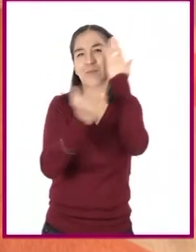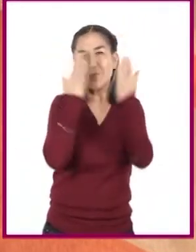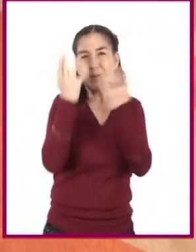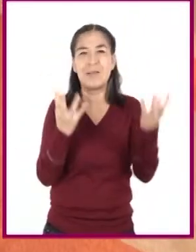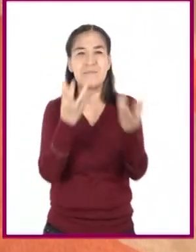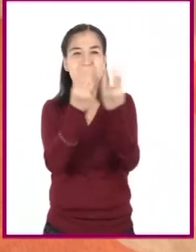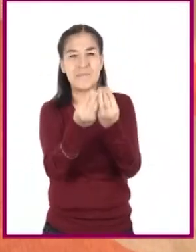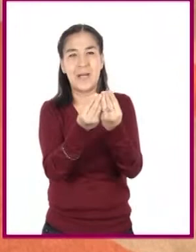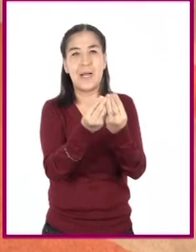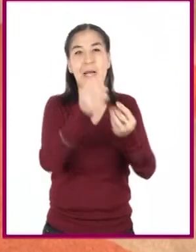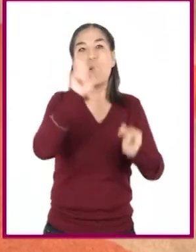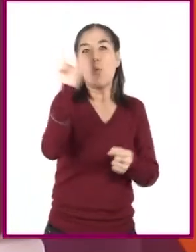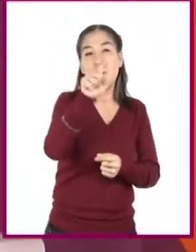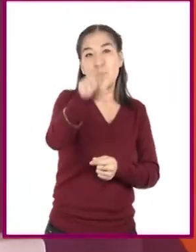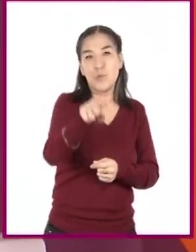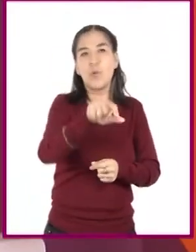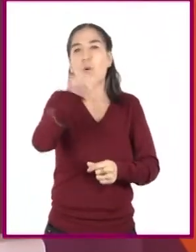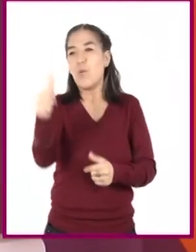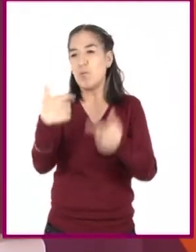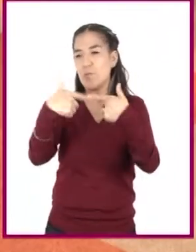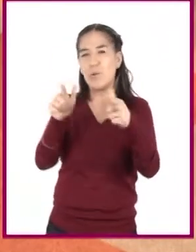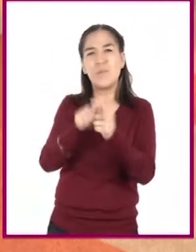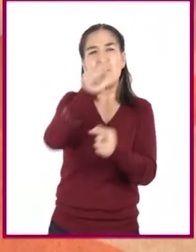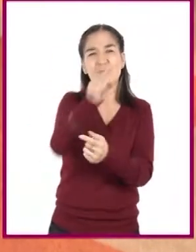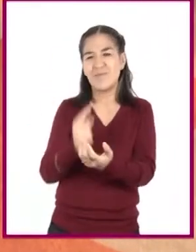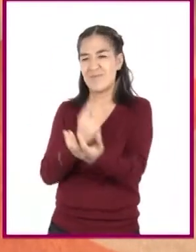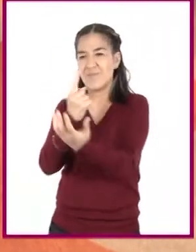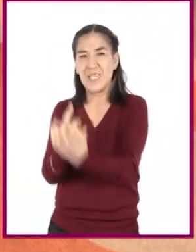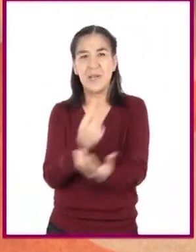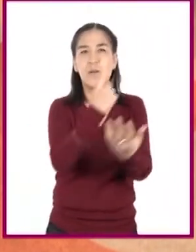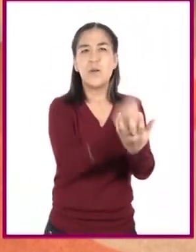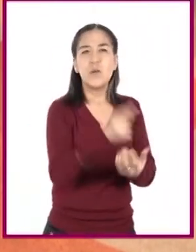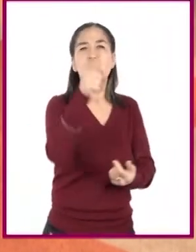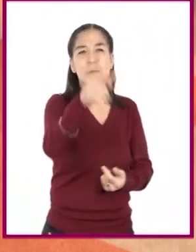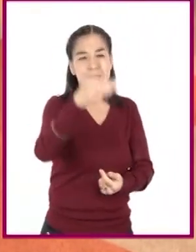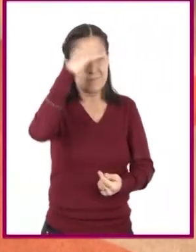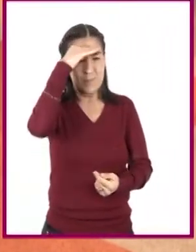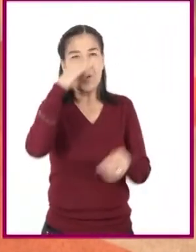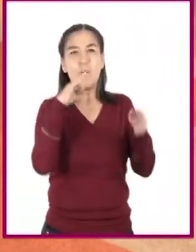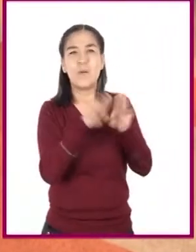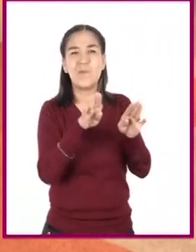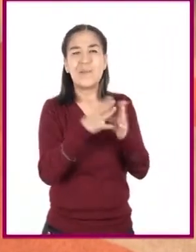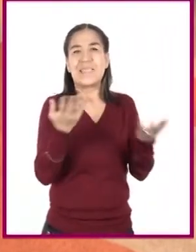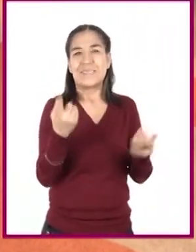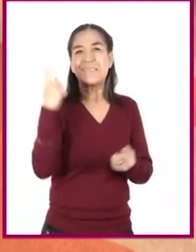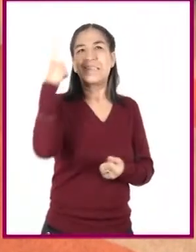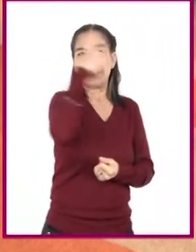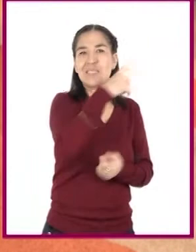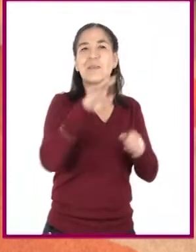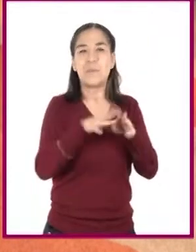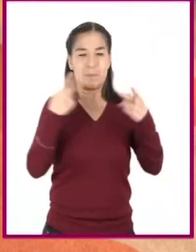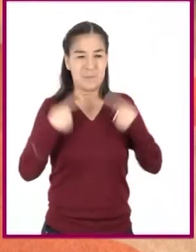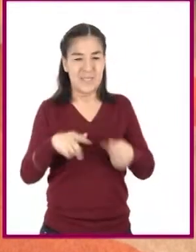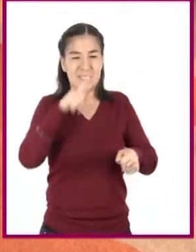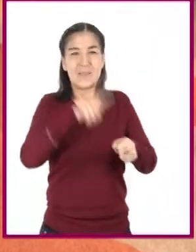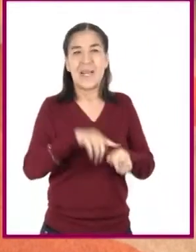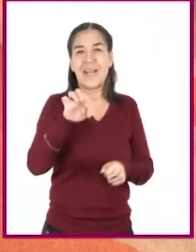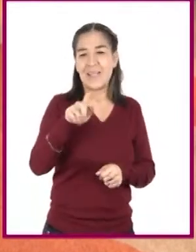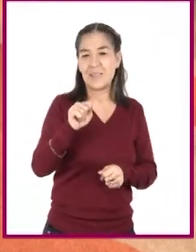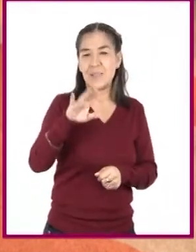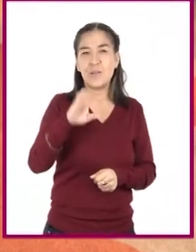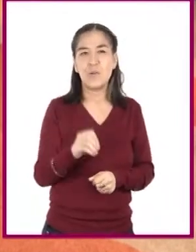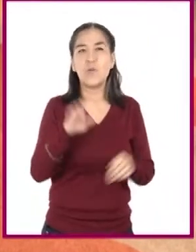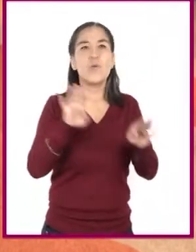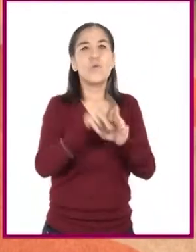embargo, al formar parte de varios grupos te puede llevar a enfrentarte a desafíos éticos, como pensar que no tienes